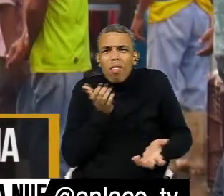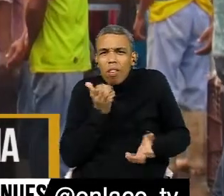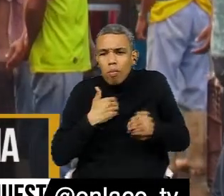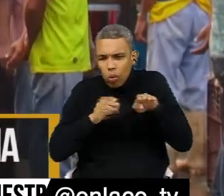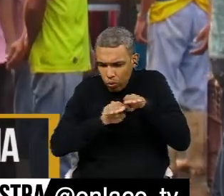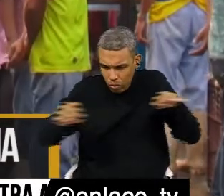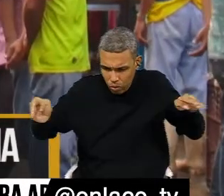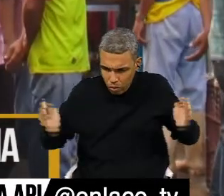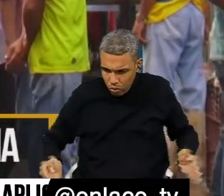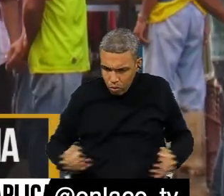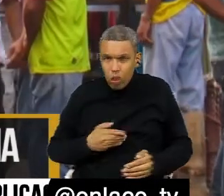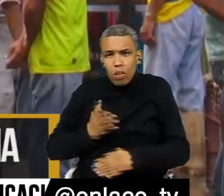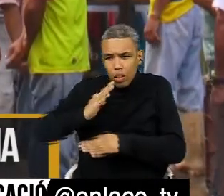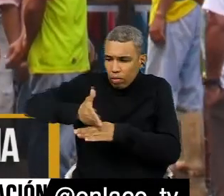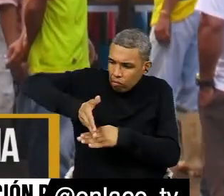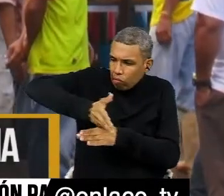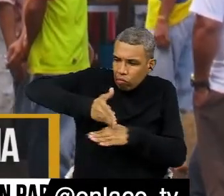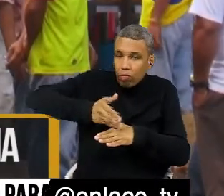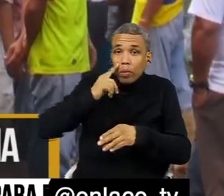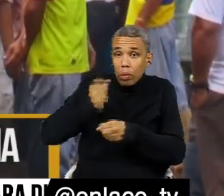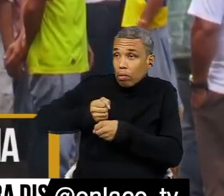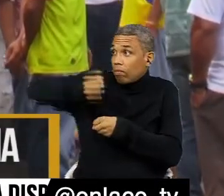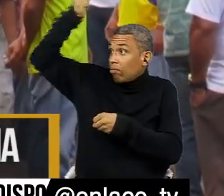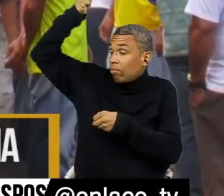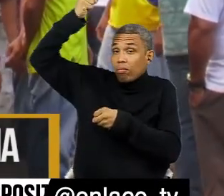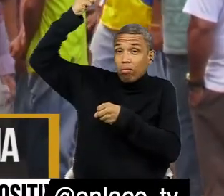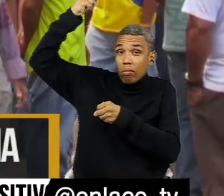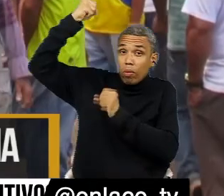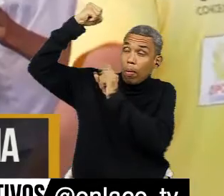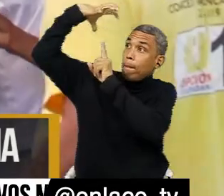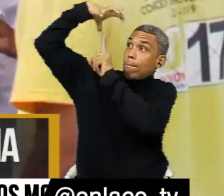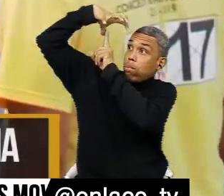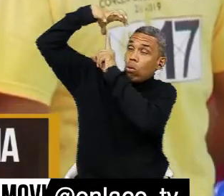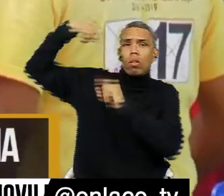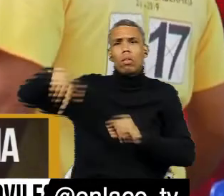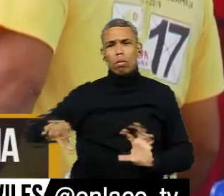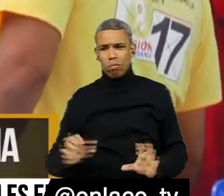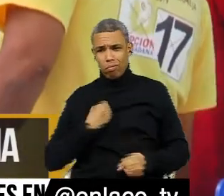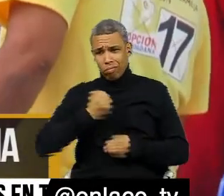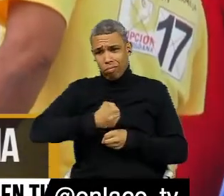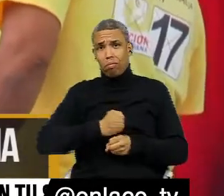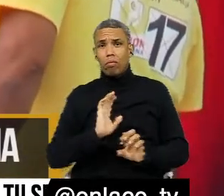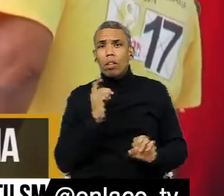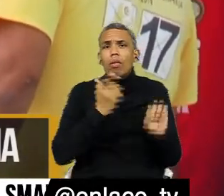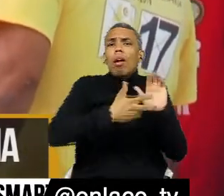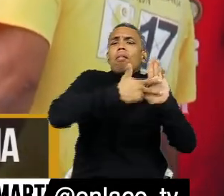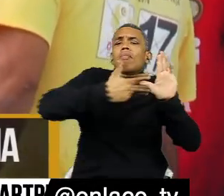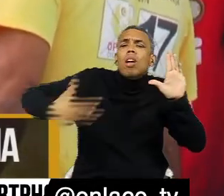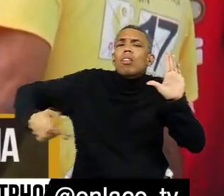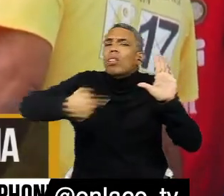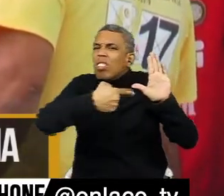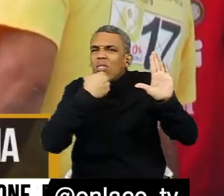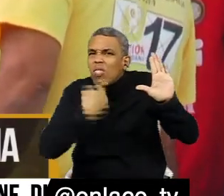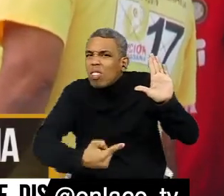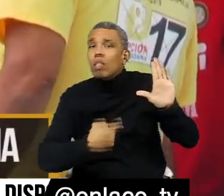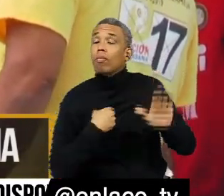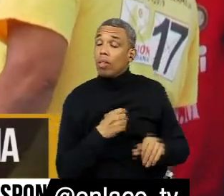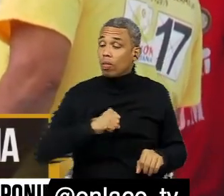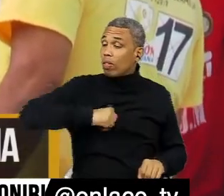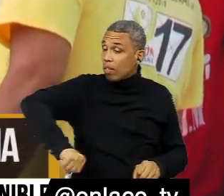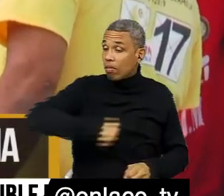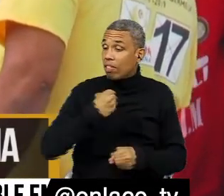y le van a quitar a uno el derecho de trabajo? En la Constitución Política, ahí está el derecho de trabajo. En el Código Civil, ahí está el